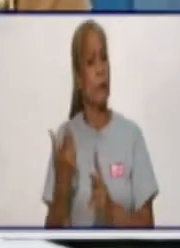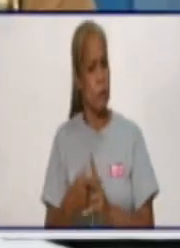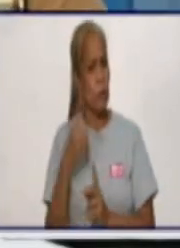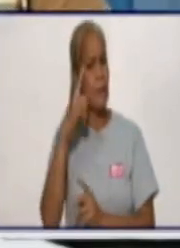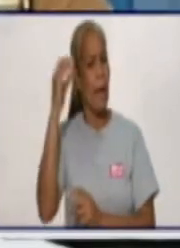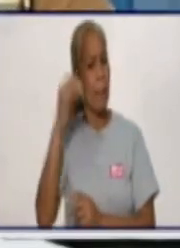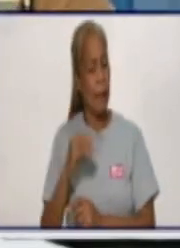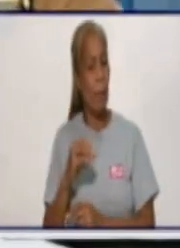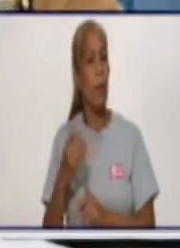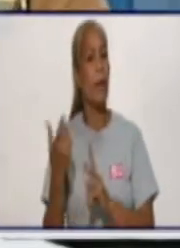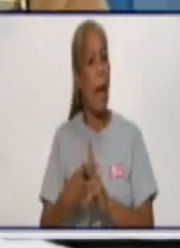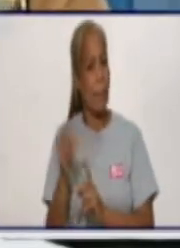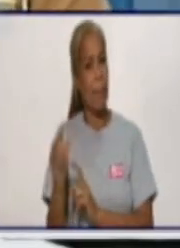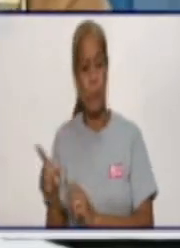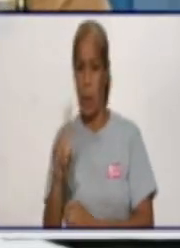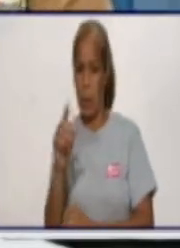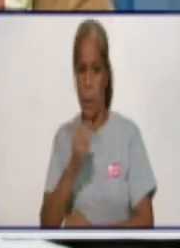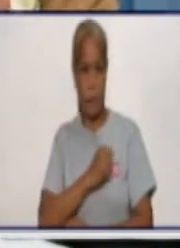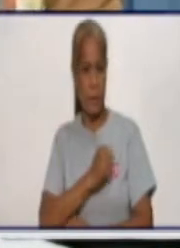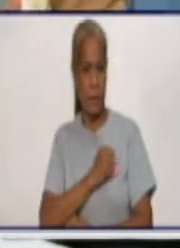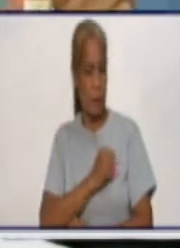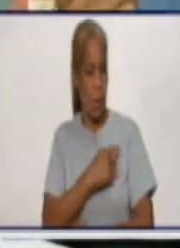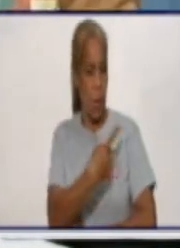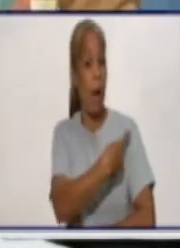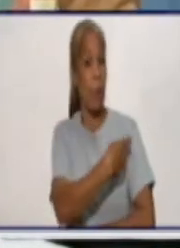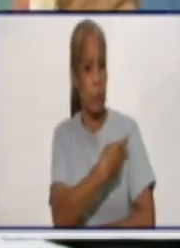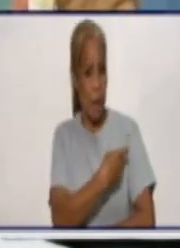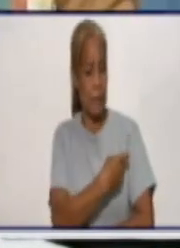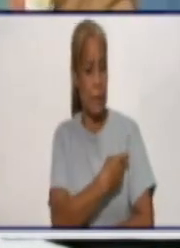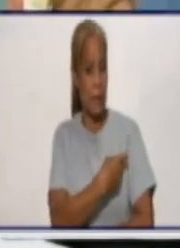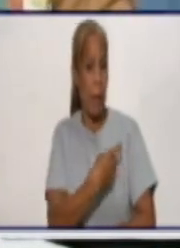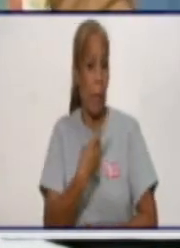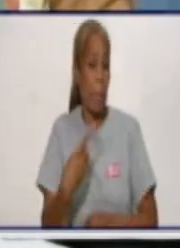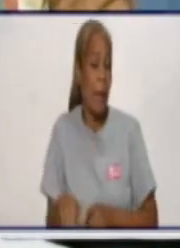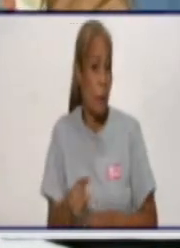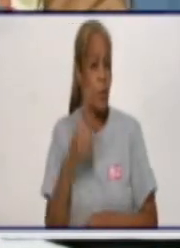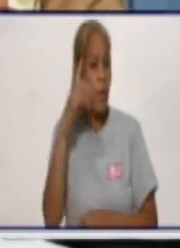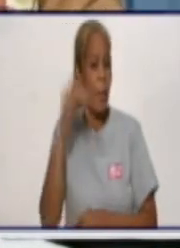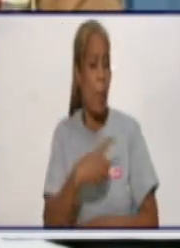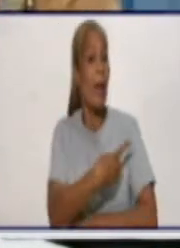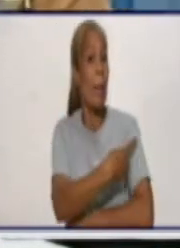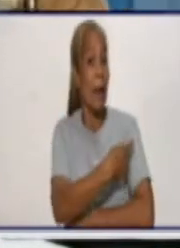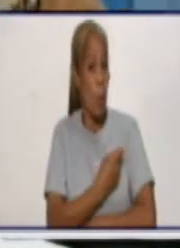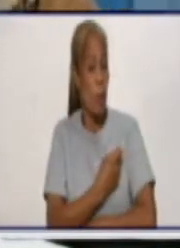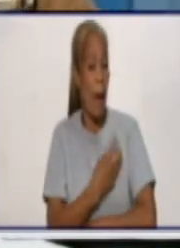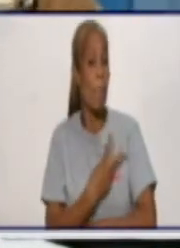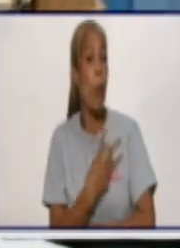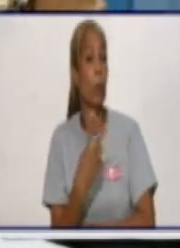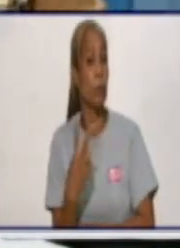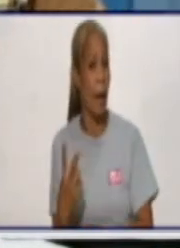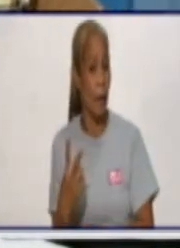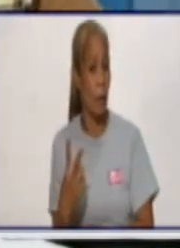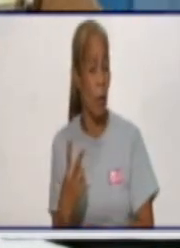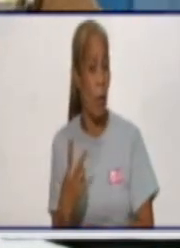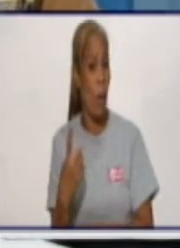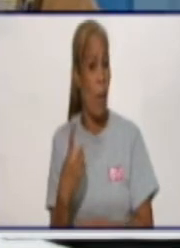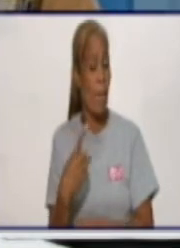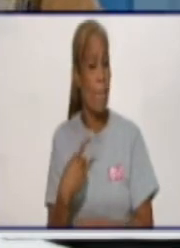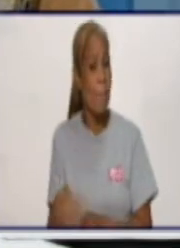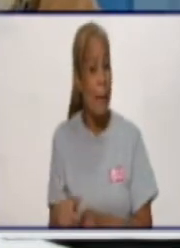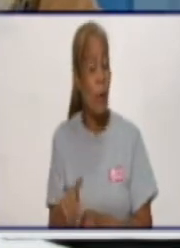quisieron vacunarse bueno la vacunación era voluntaria pero cuando vieron los resultados están yendo hoy al vacunatorio